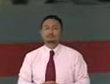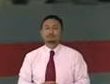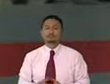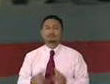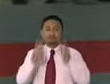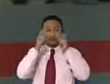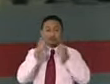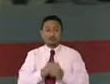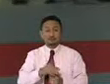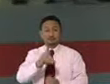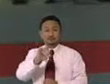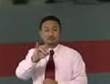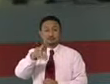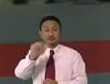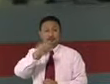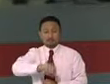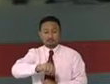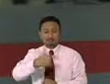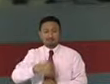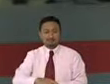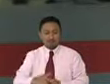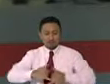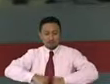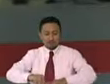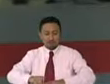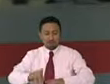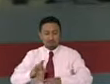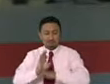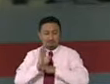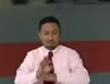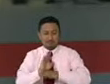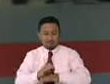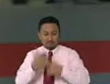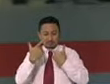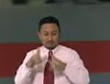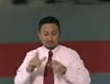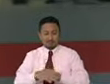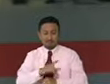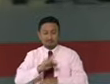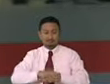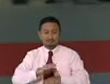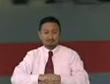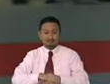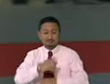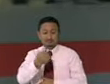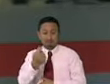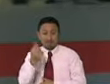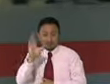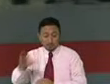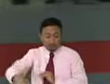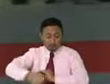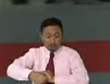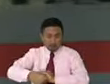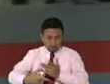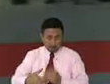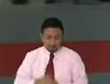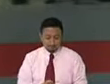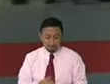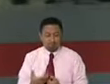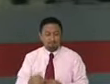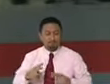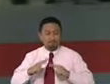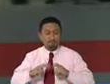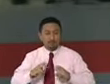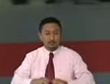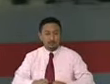Diana Salazar continúa recogiendo las versiones libres y voluntarias por el supuesto delito de captación ilegal de dinero. La investigación es parte de los